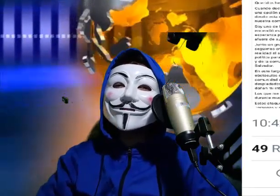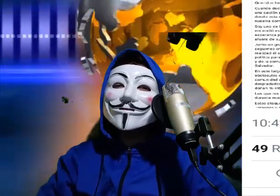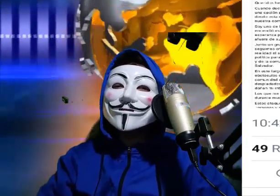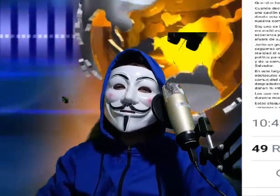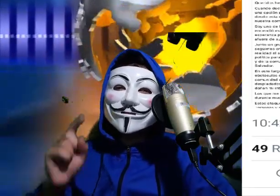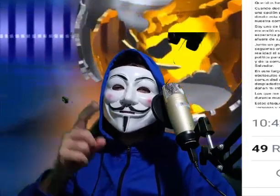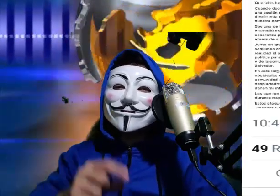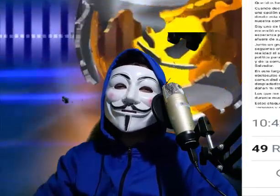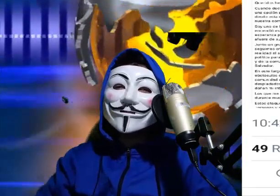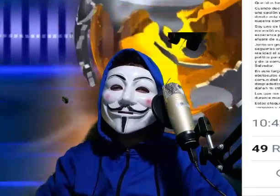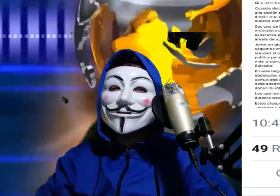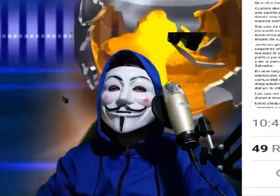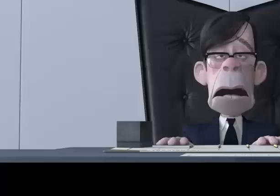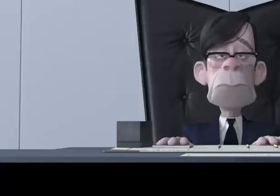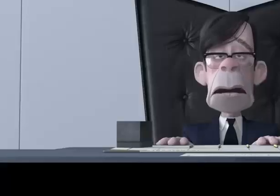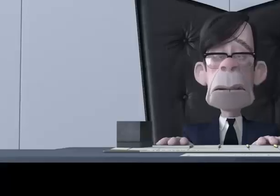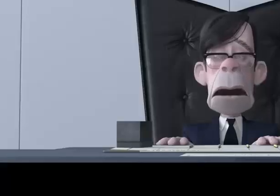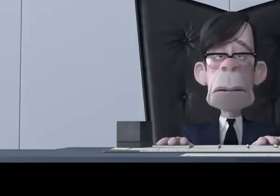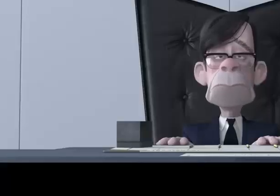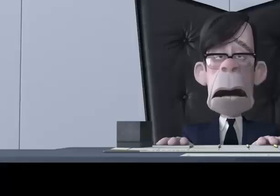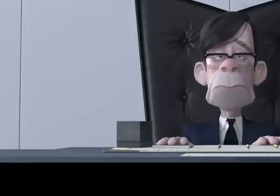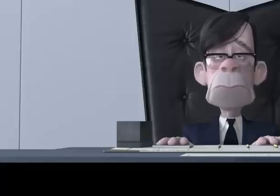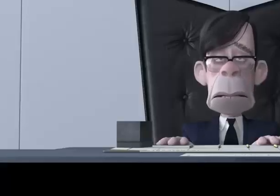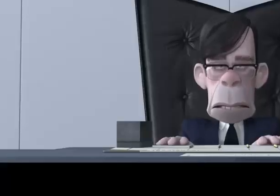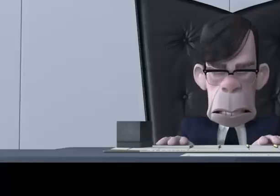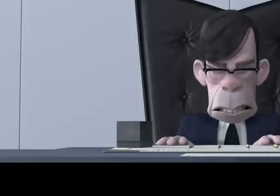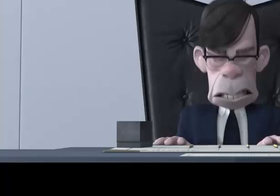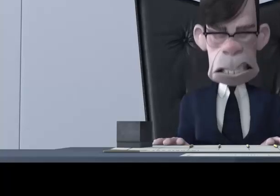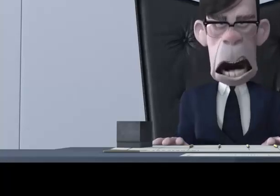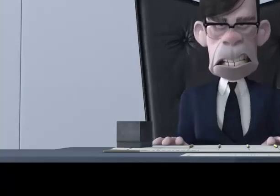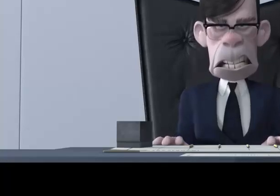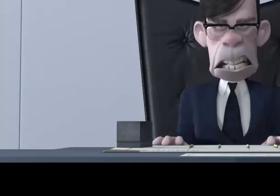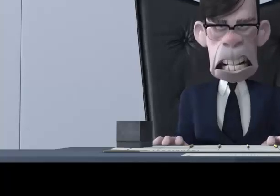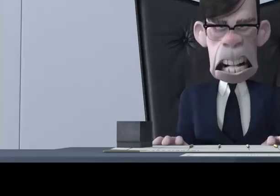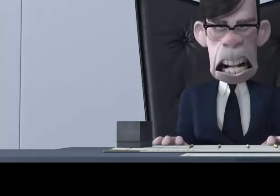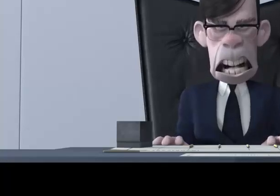lo ocurrido en ese partido. Me siento infeliz, Bob.